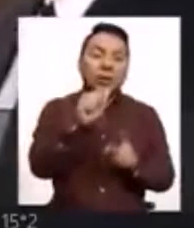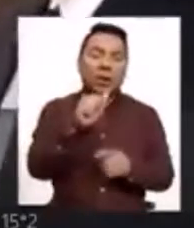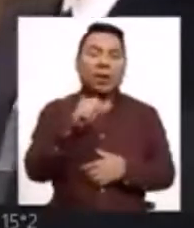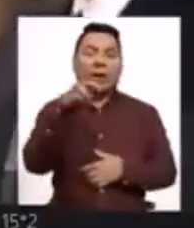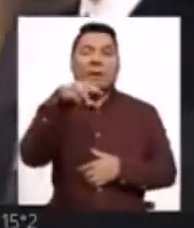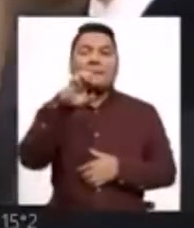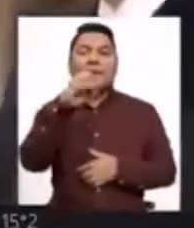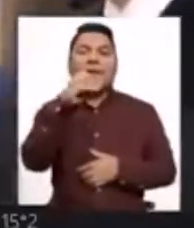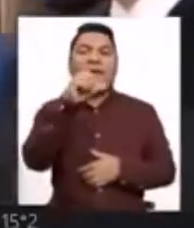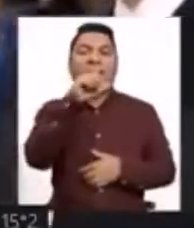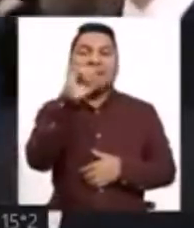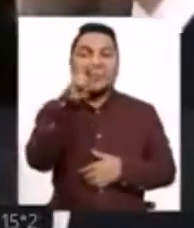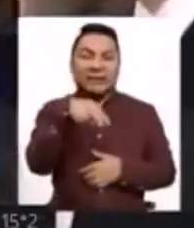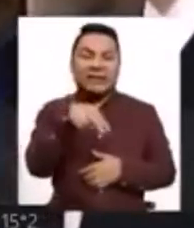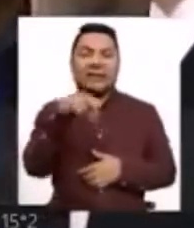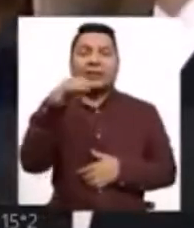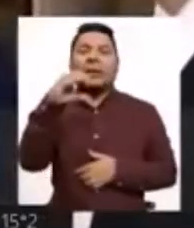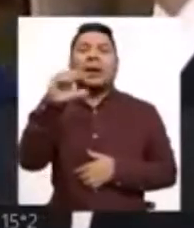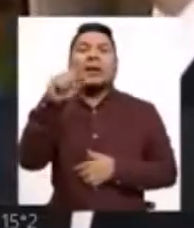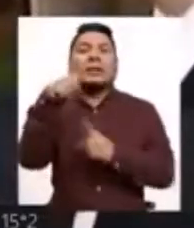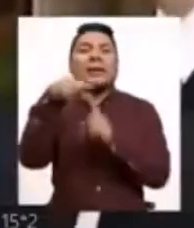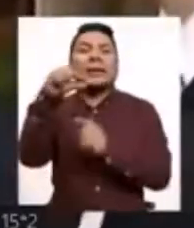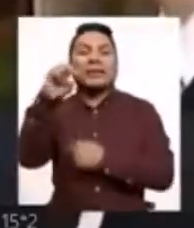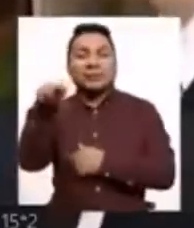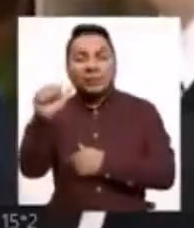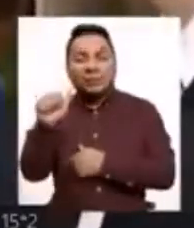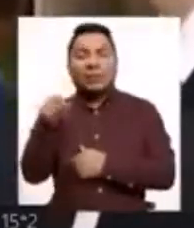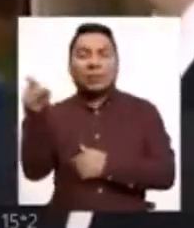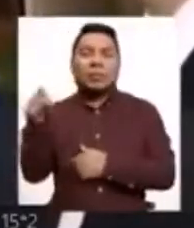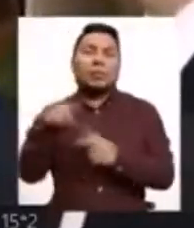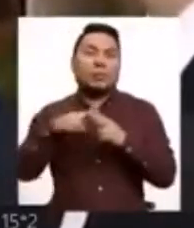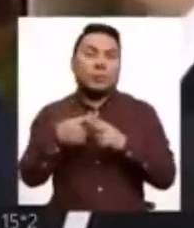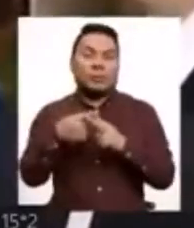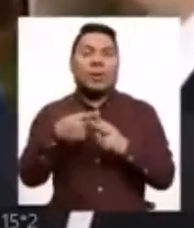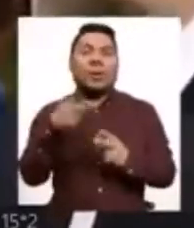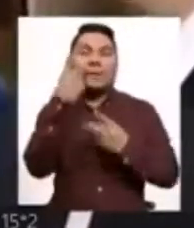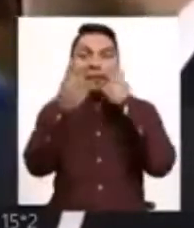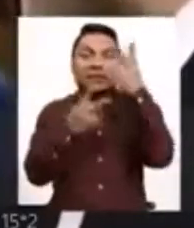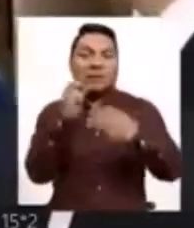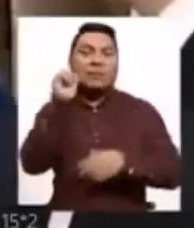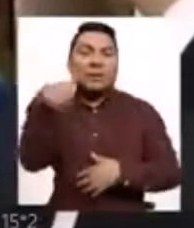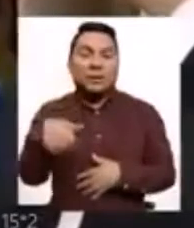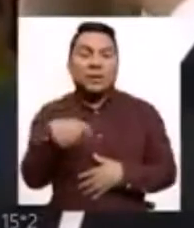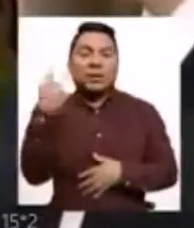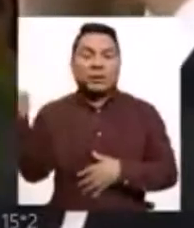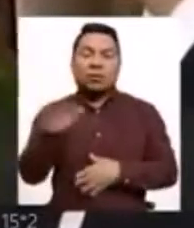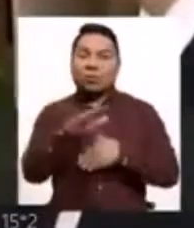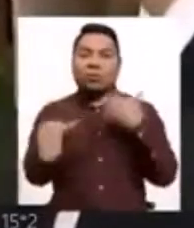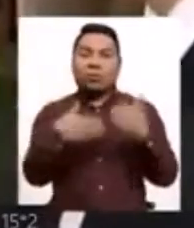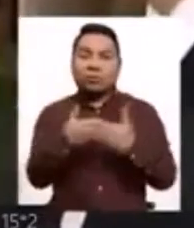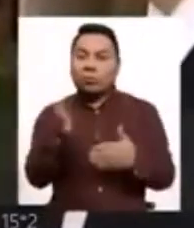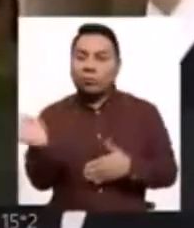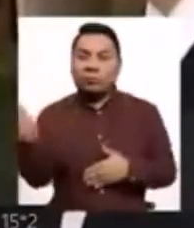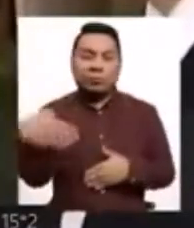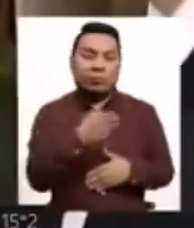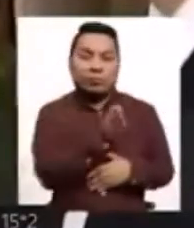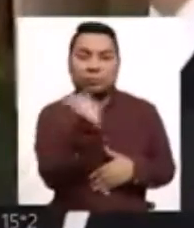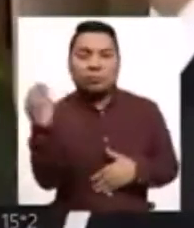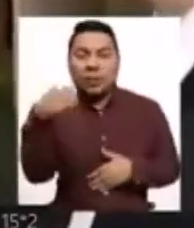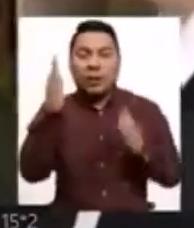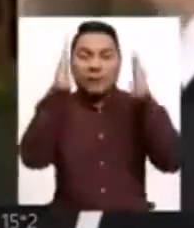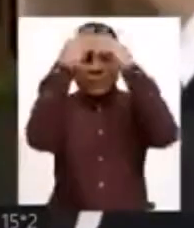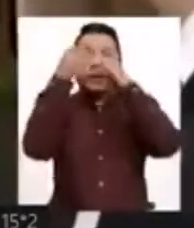y en Cartagena. Entonces él comienza su visita mañana, y es decir, cada desplazamiento del Santo Padre pues requiere una logística